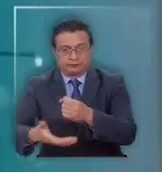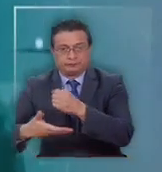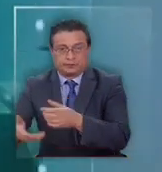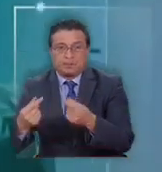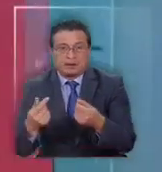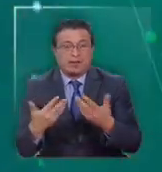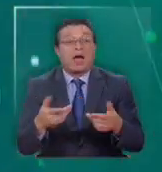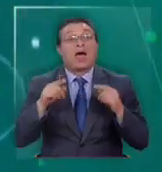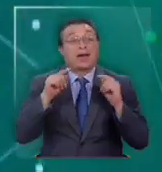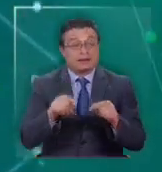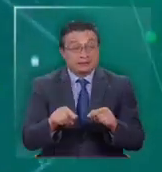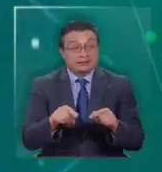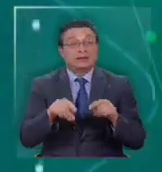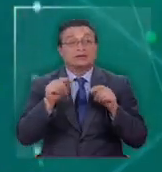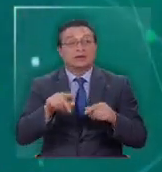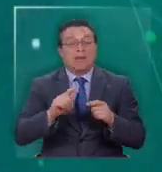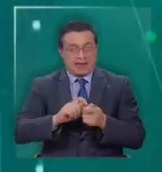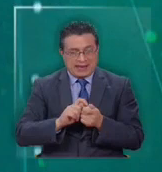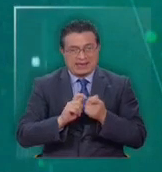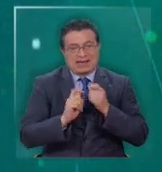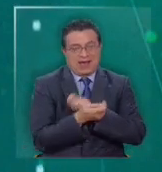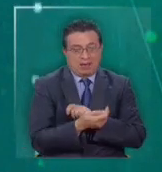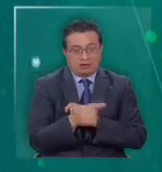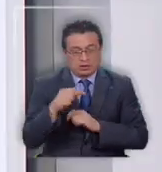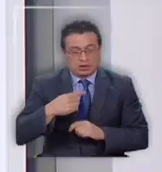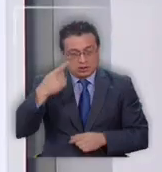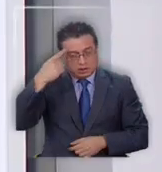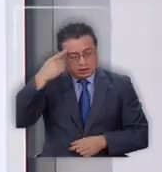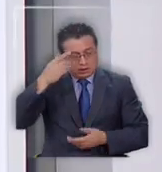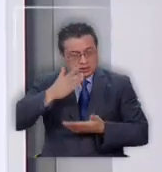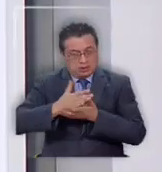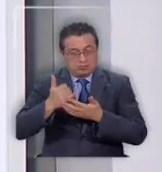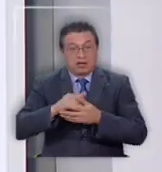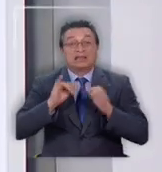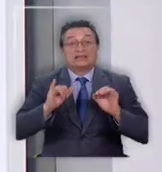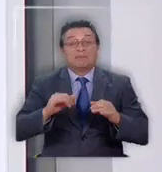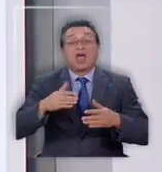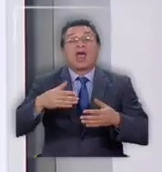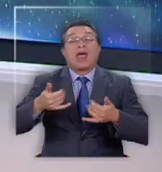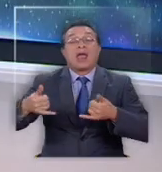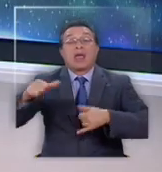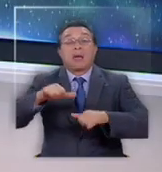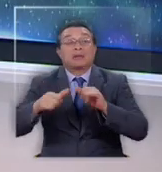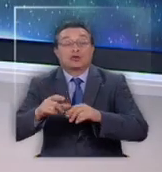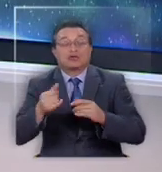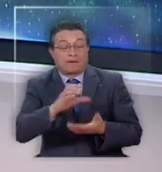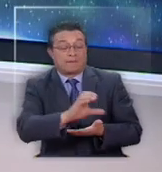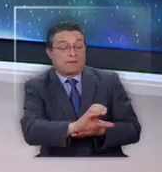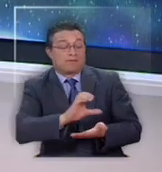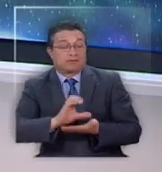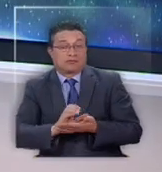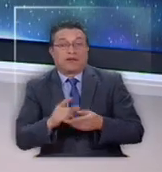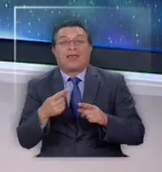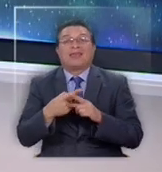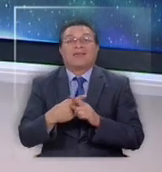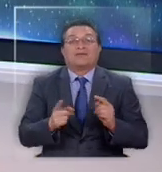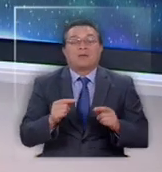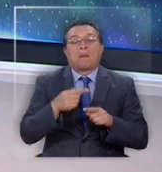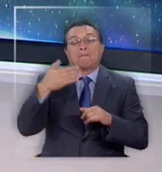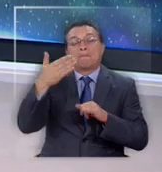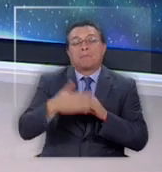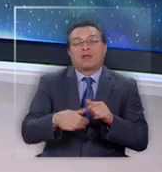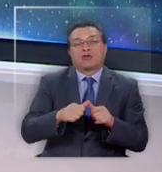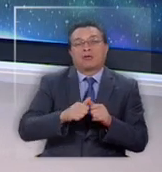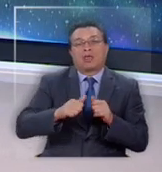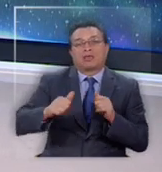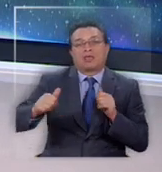contar también que esto es básicamente un cambio de criterio normalmente la investigación tiene un modo de financiamiento que es más de más largo plazo